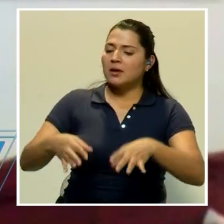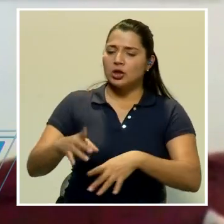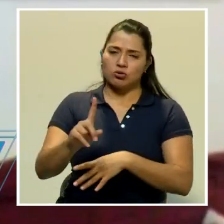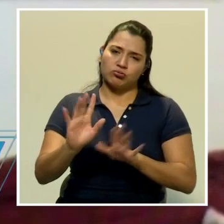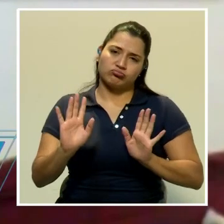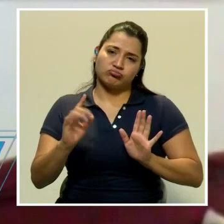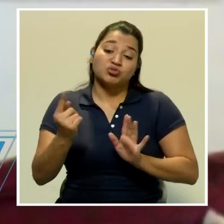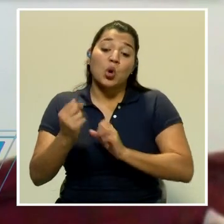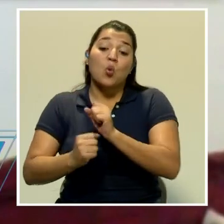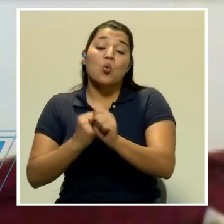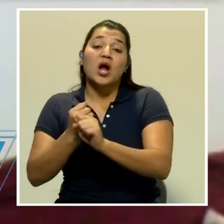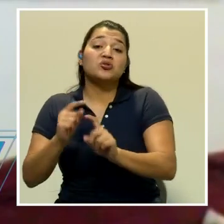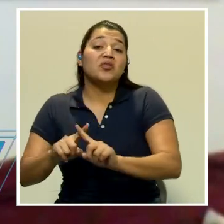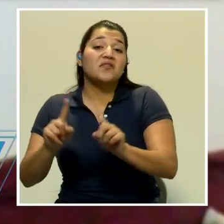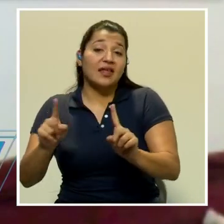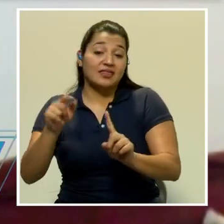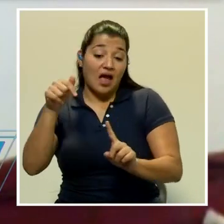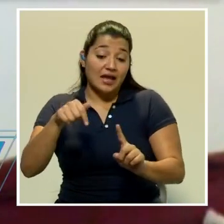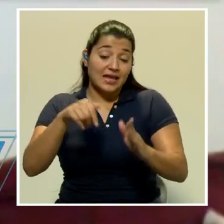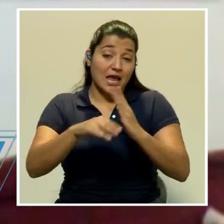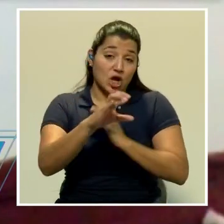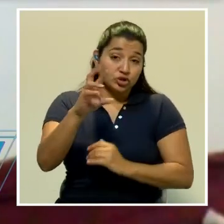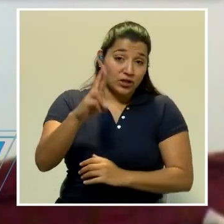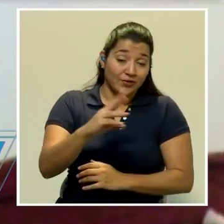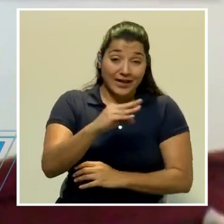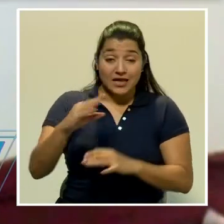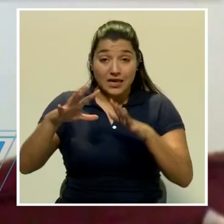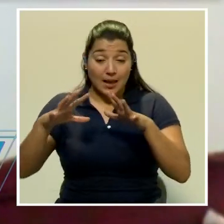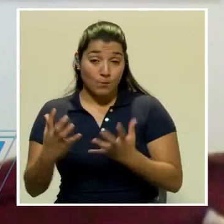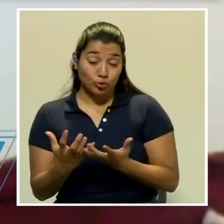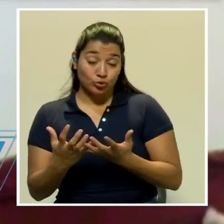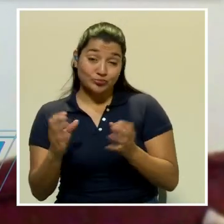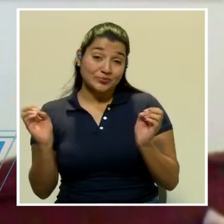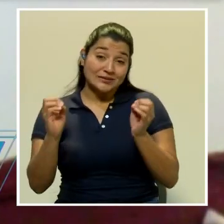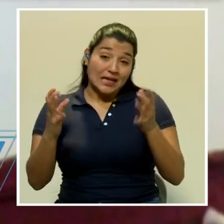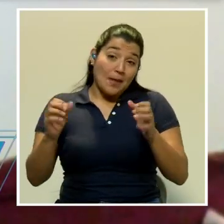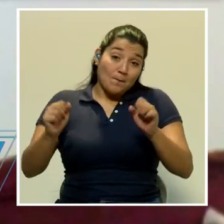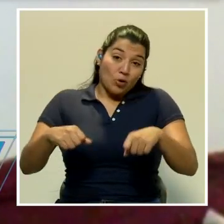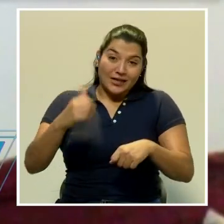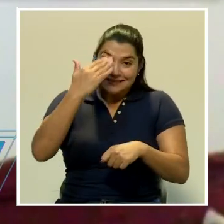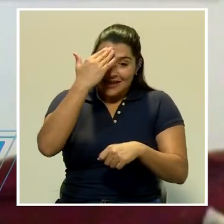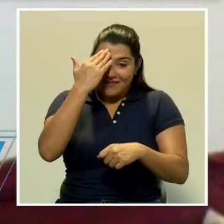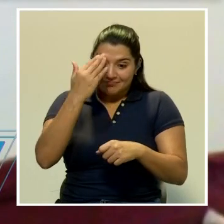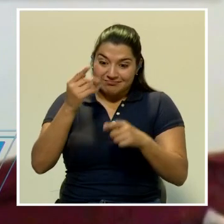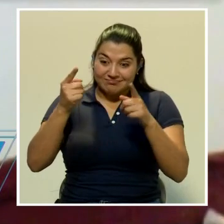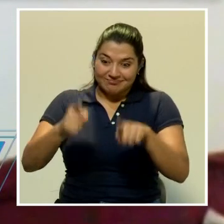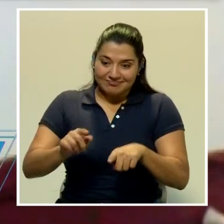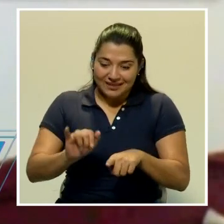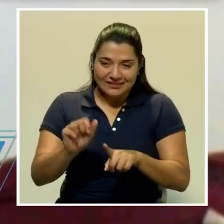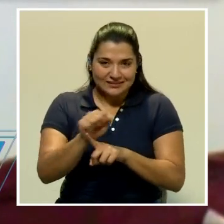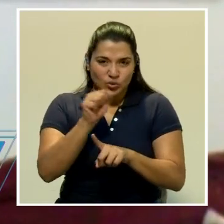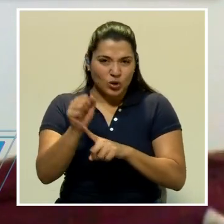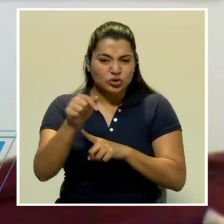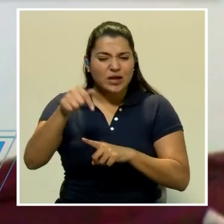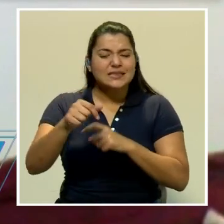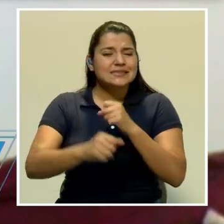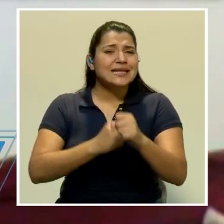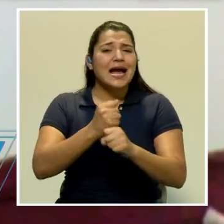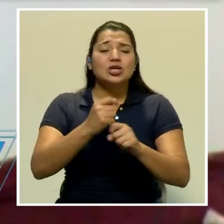condiciones. Creo que nadie, lo decía bien usted, don Ernesto, podía predecir una situación como esta. Es un año diferente, es un